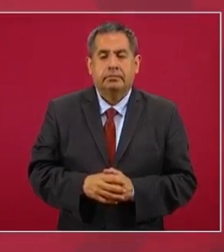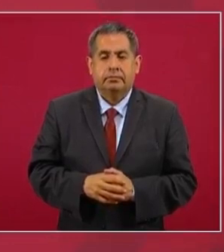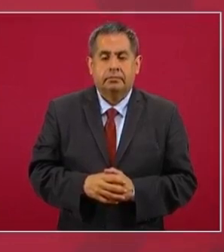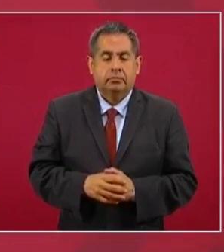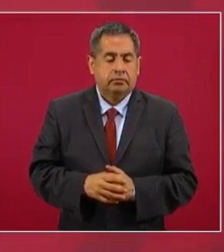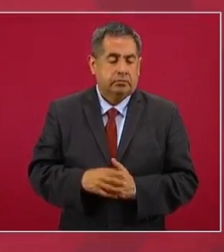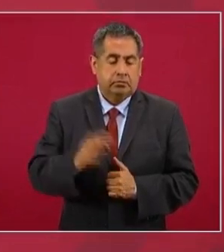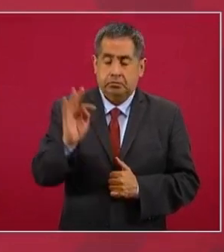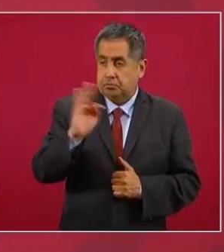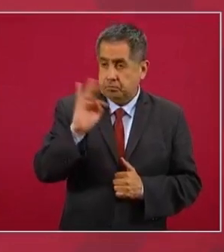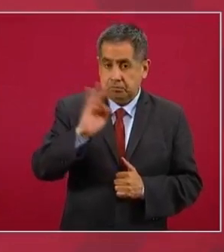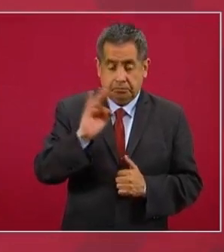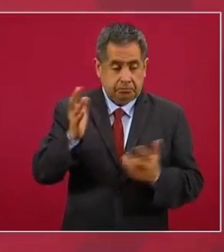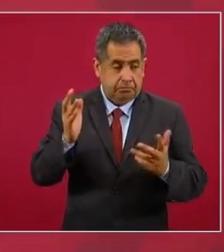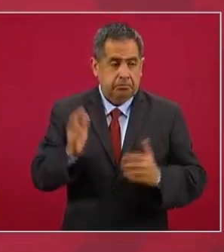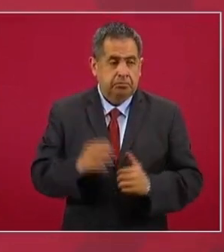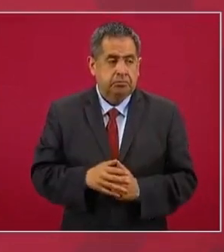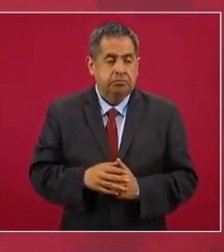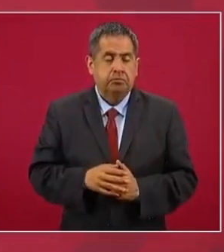no